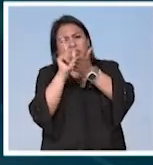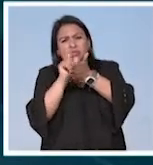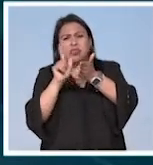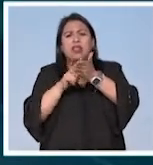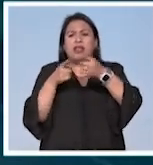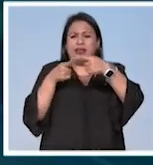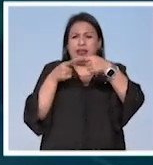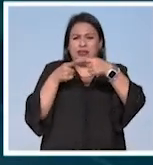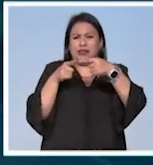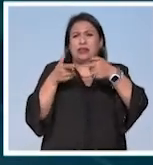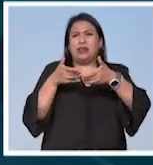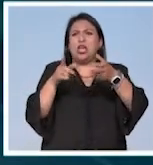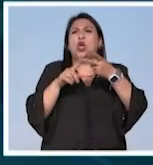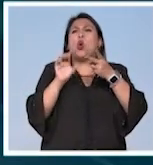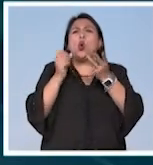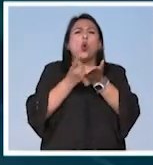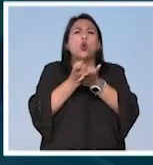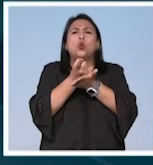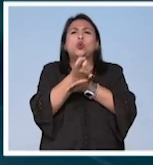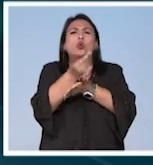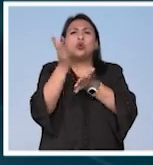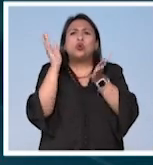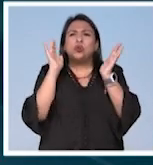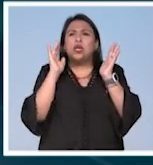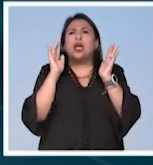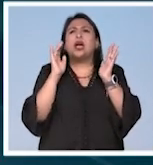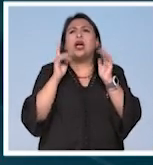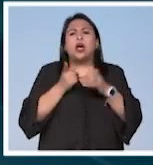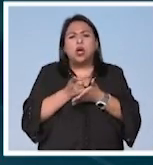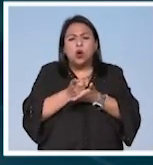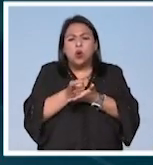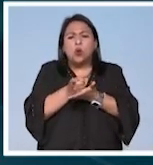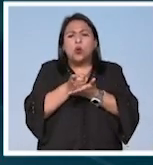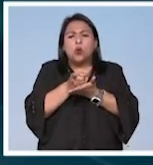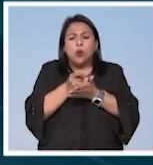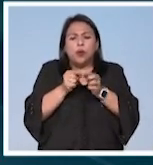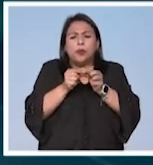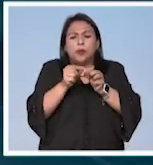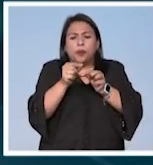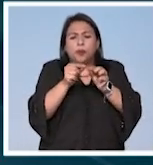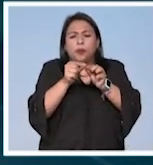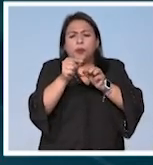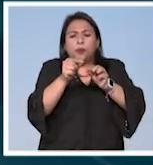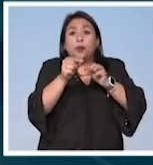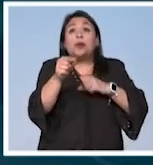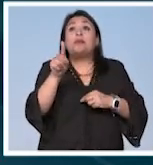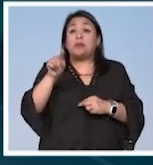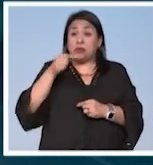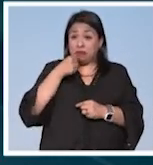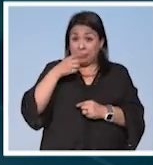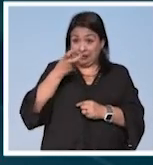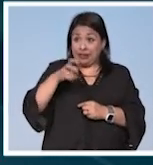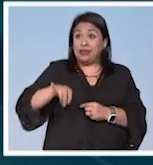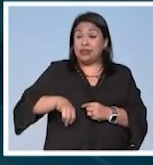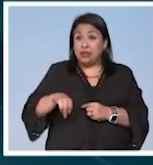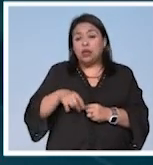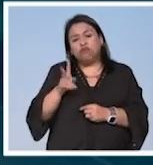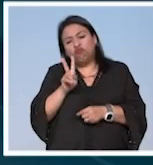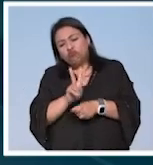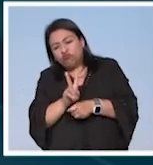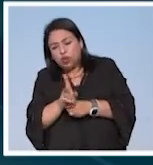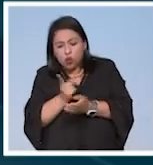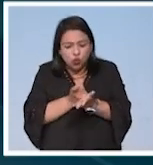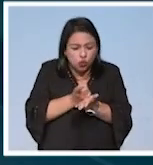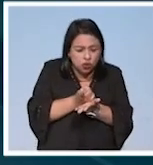hasta un gusanito que que va midiendo no el gusanito medidor porque los niños se interesan por eso observan un